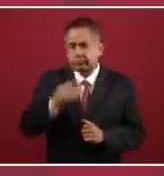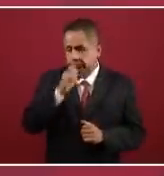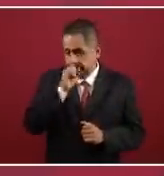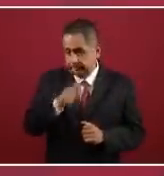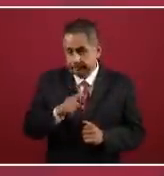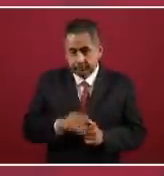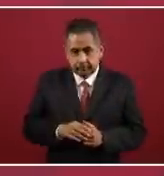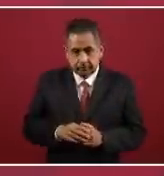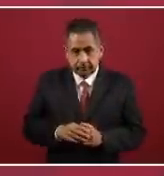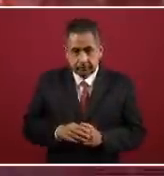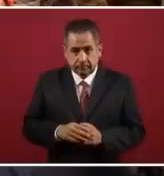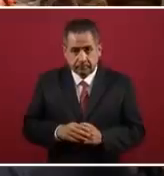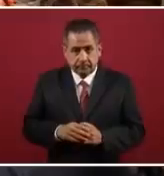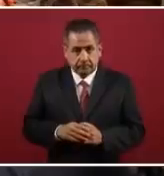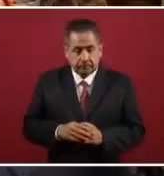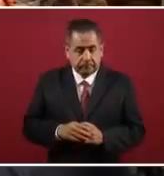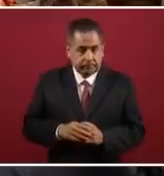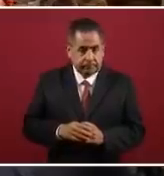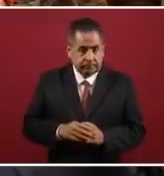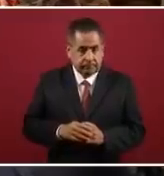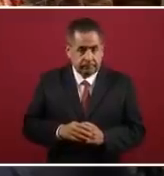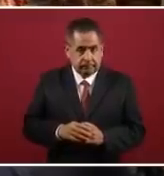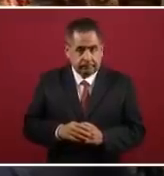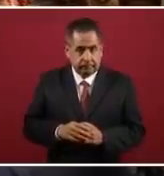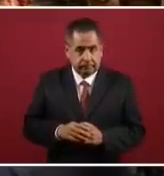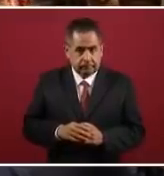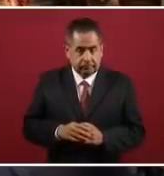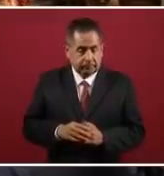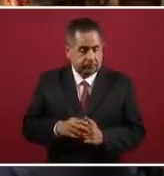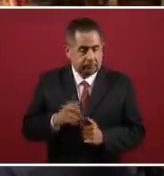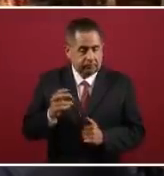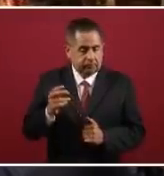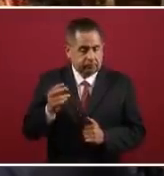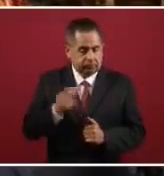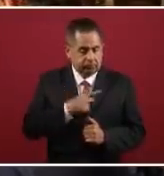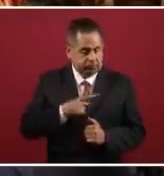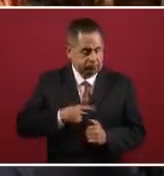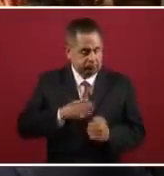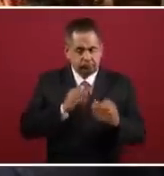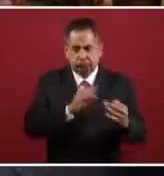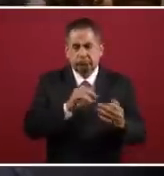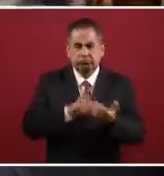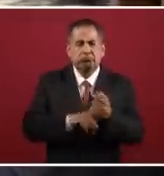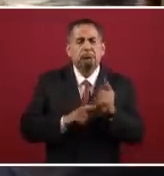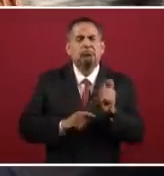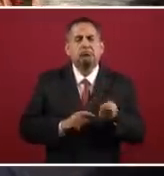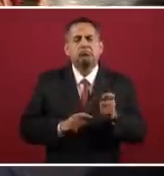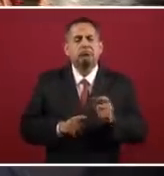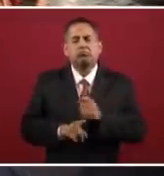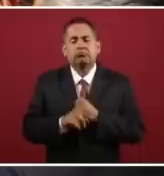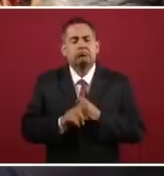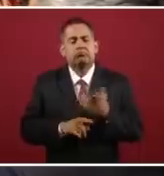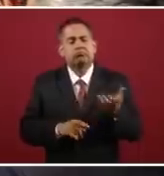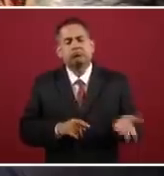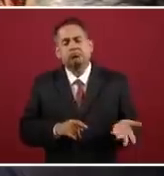además no tiene uno que enfrentar el problema